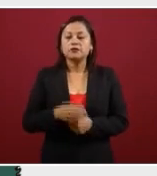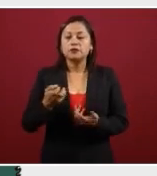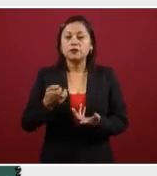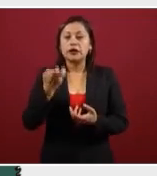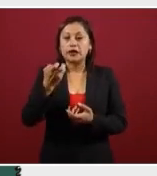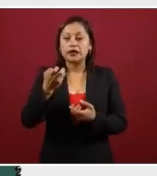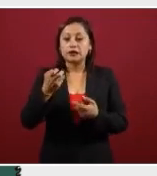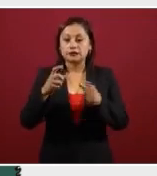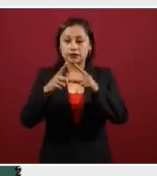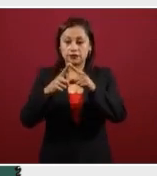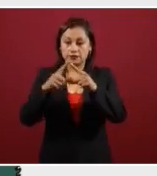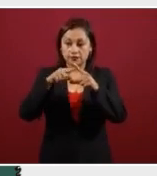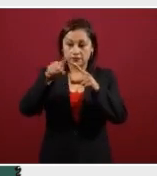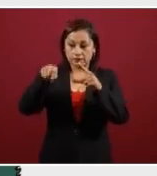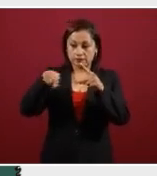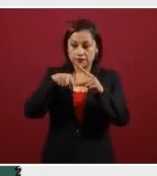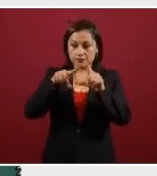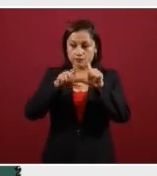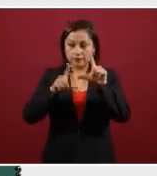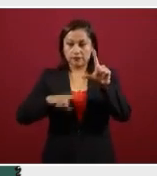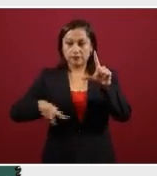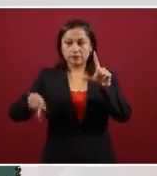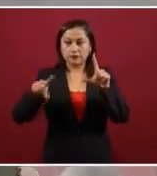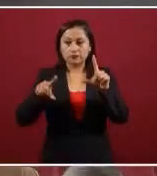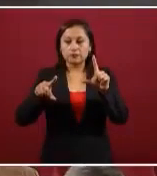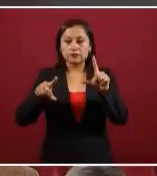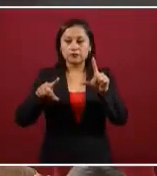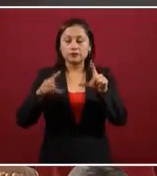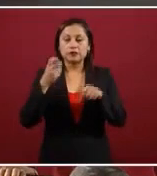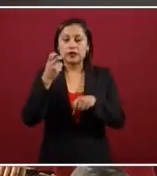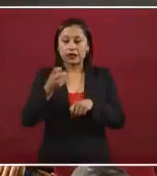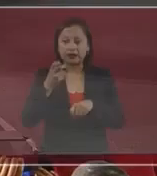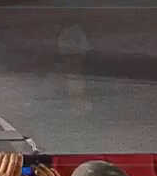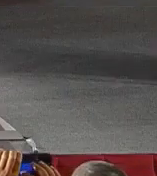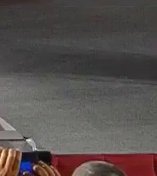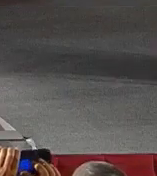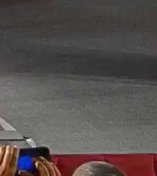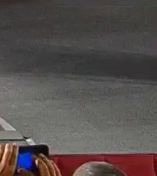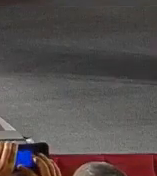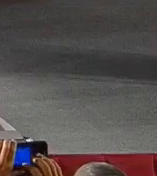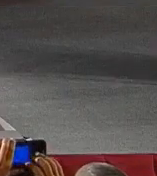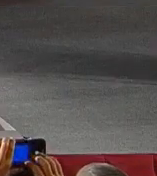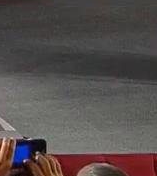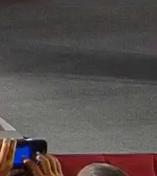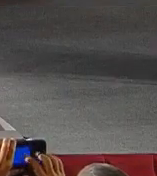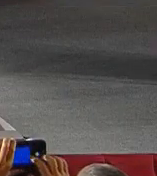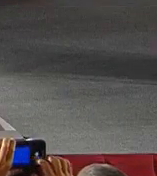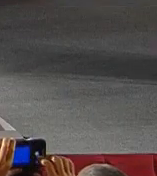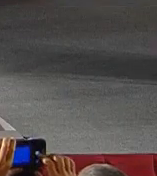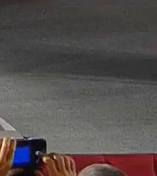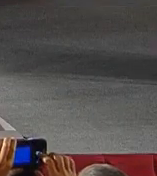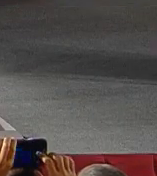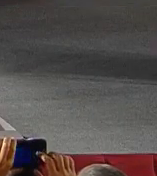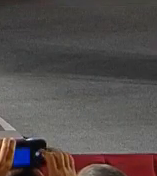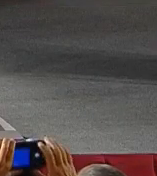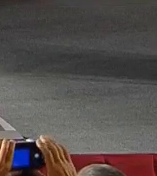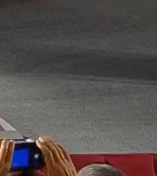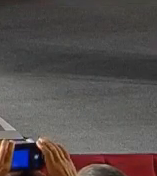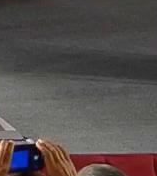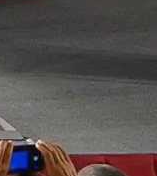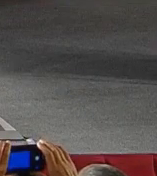Dorado, es lo que ya estamos trabajando con Durango, Chihuahua, en la parte de Guadalupe y Calvo, que vamos a trabajar